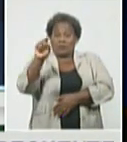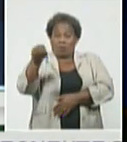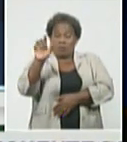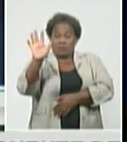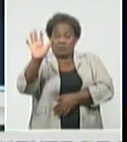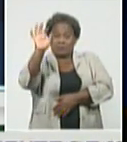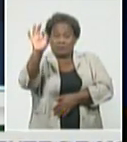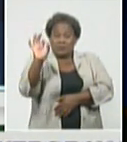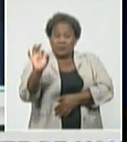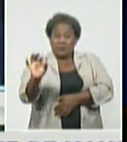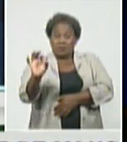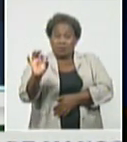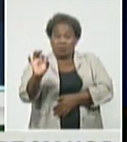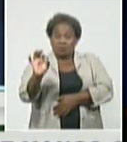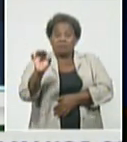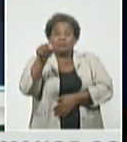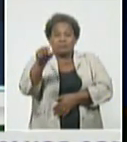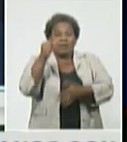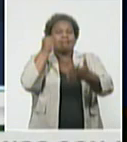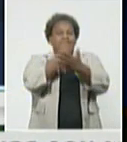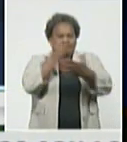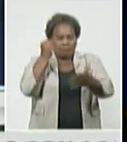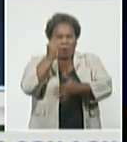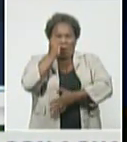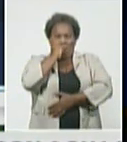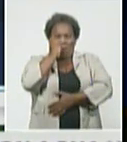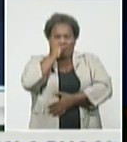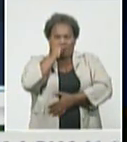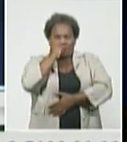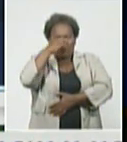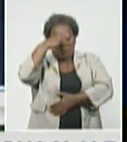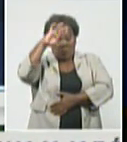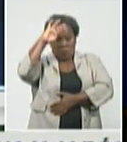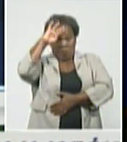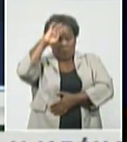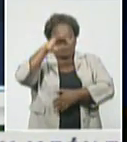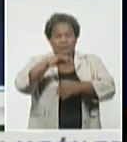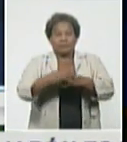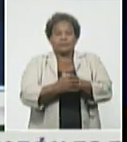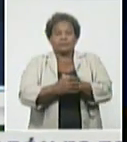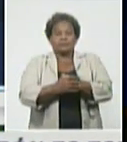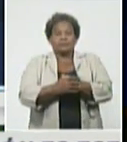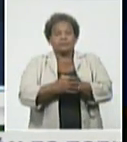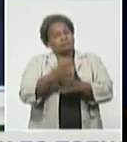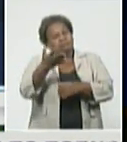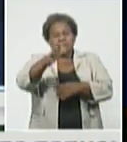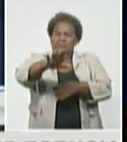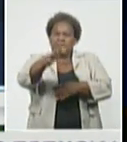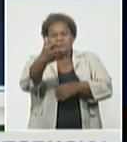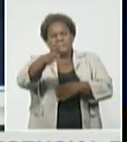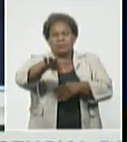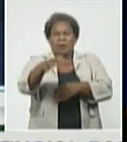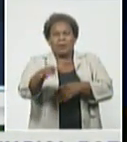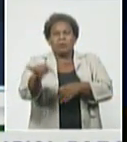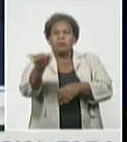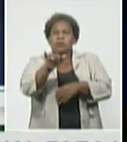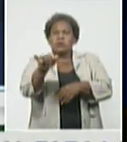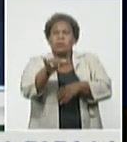50,5% de todos los casos confirmados en Cuba pues son del sexo masculino, similar al comportamiento hasta el día de